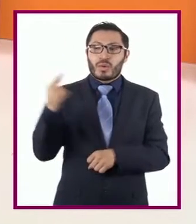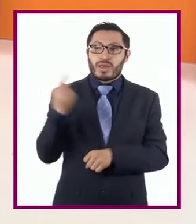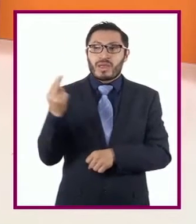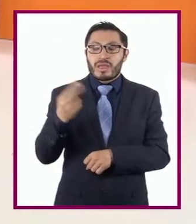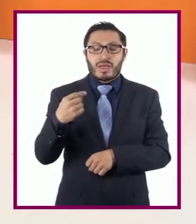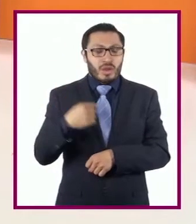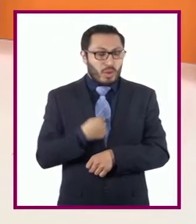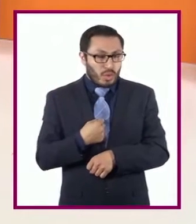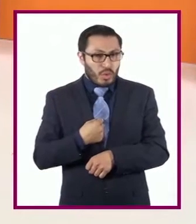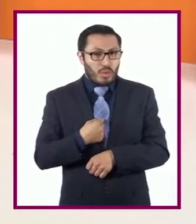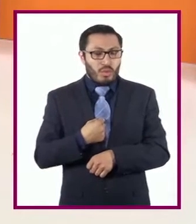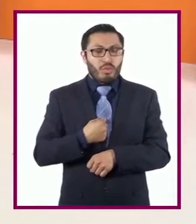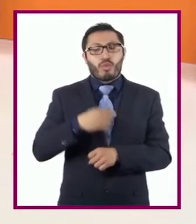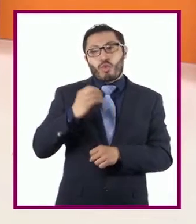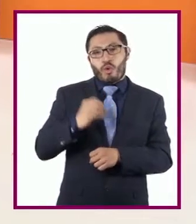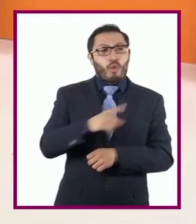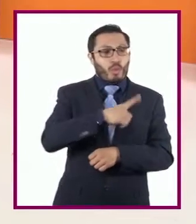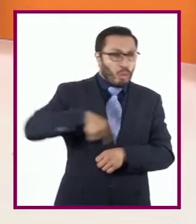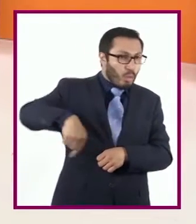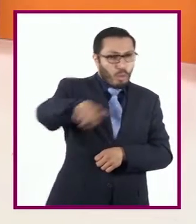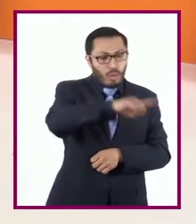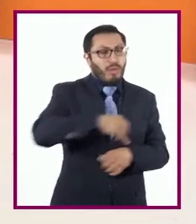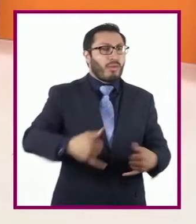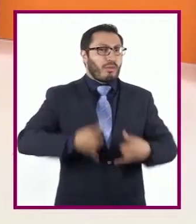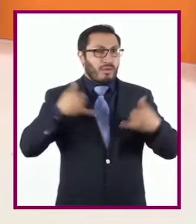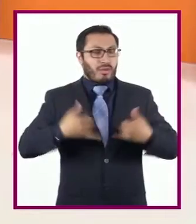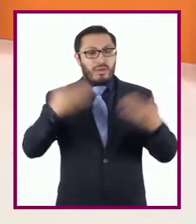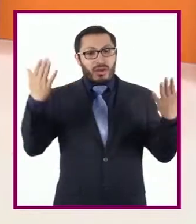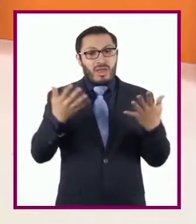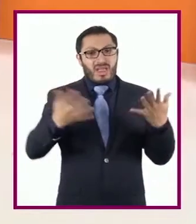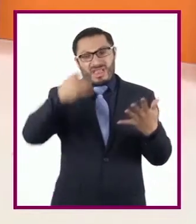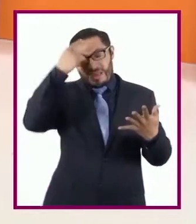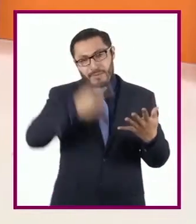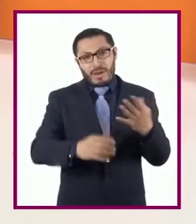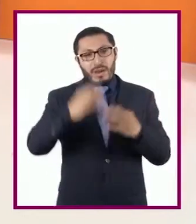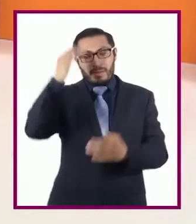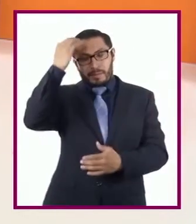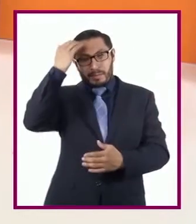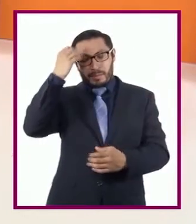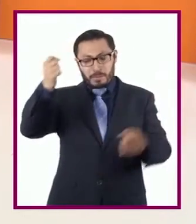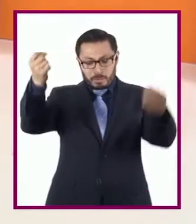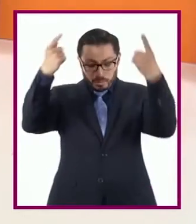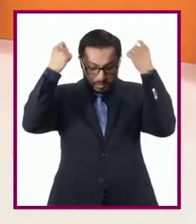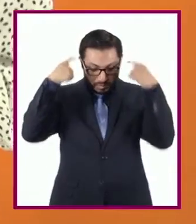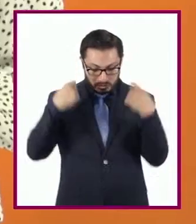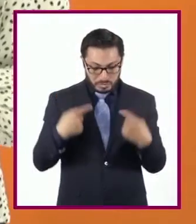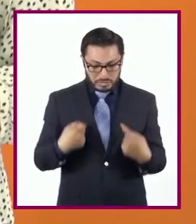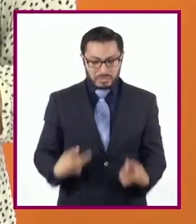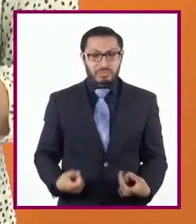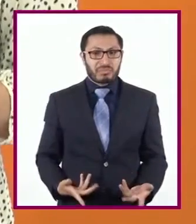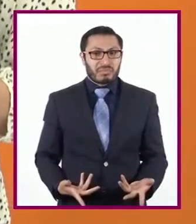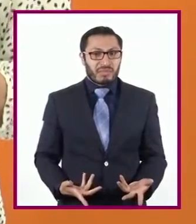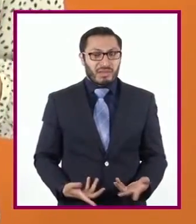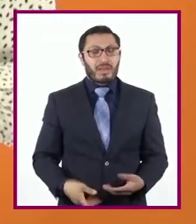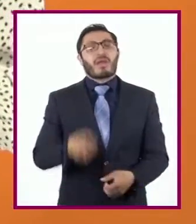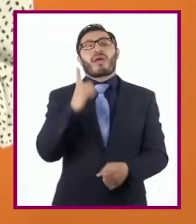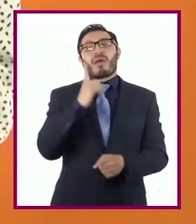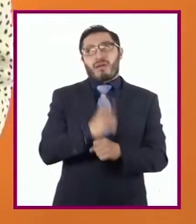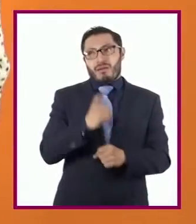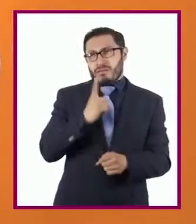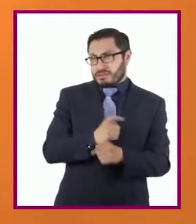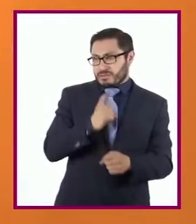hacer las y los jóvenes para adentrarse al camino del autoconocimiento? Primero es